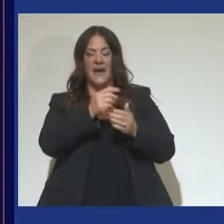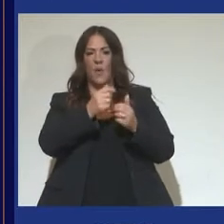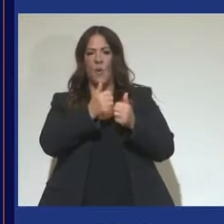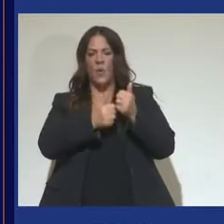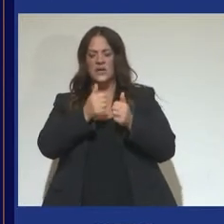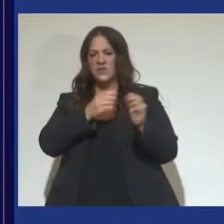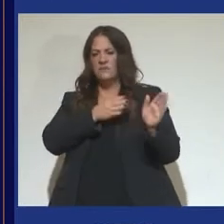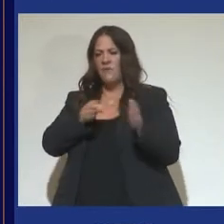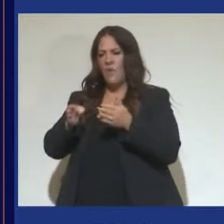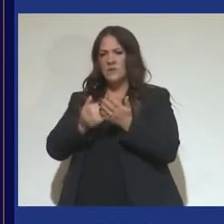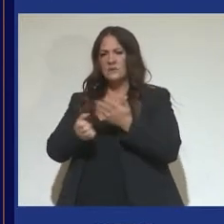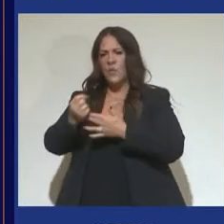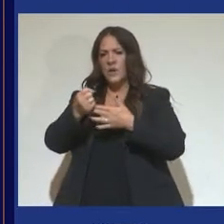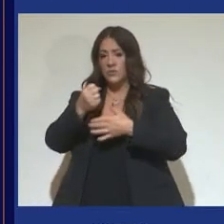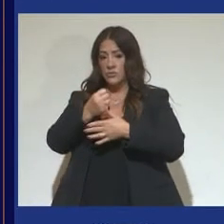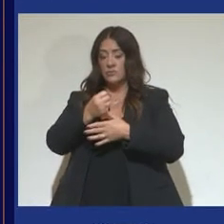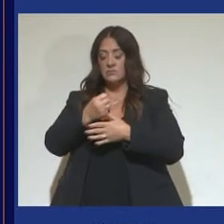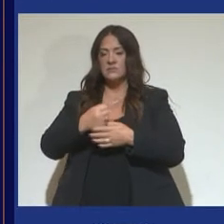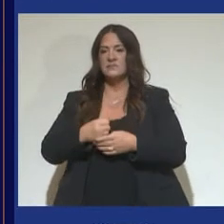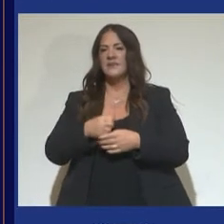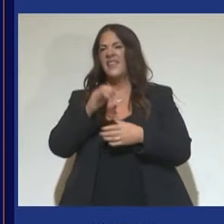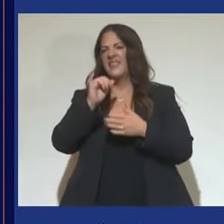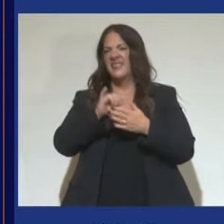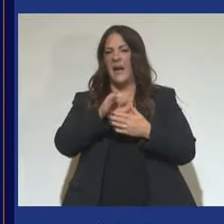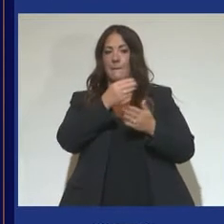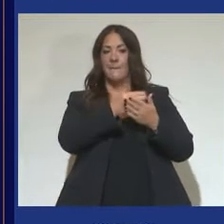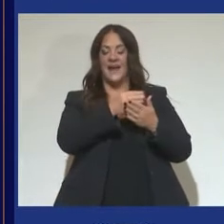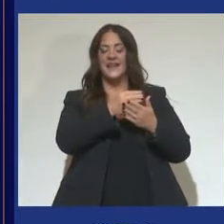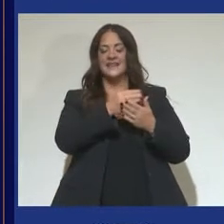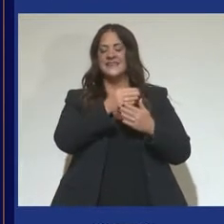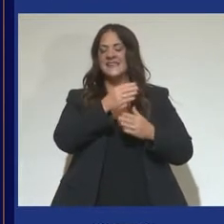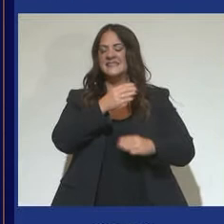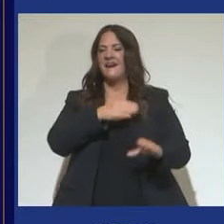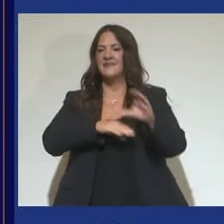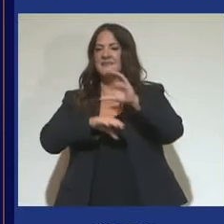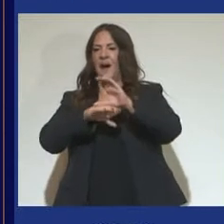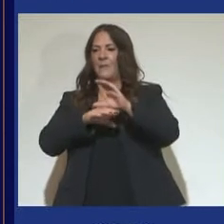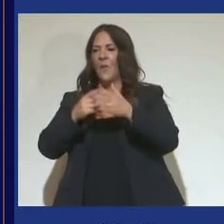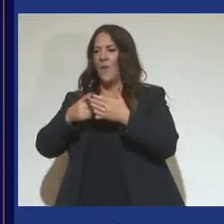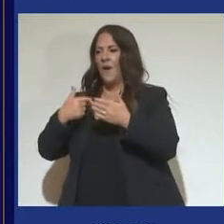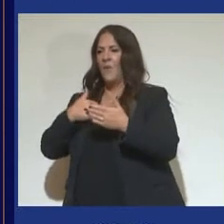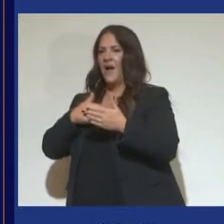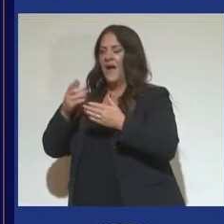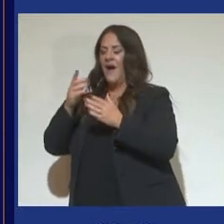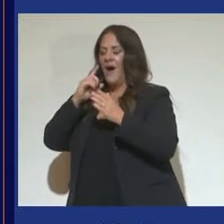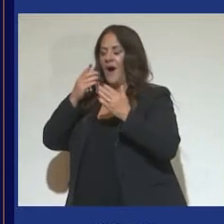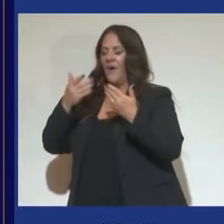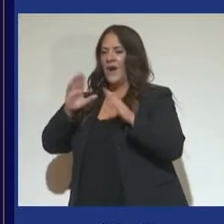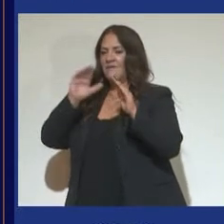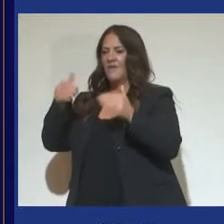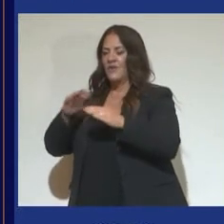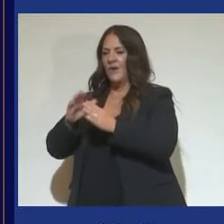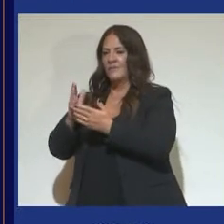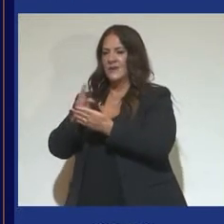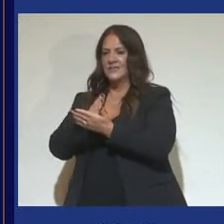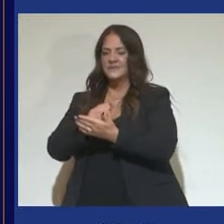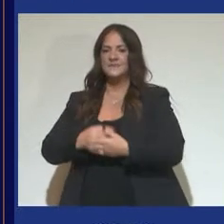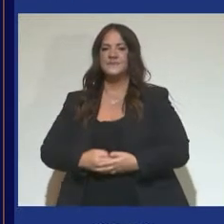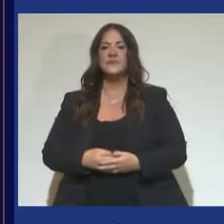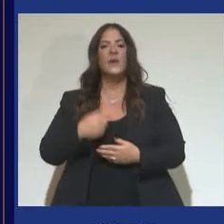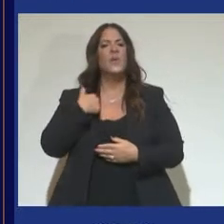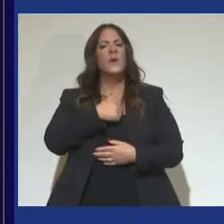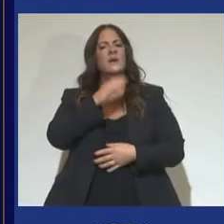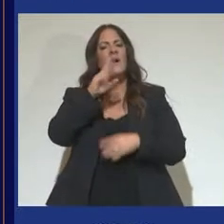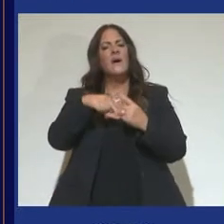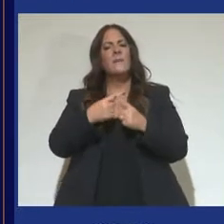cuanto a inversiones adicionales más allá de las inversiones que yo he descrito ahora ahora hablé hablemos de inversiones el año